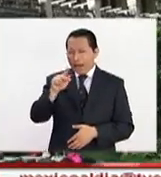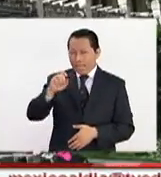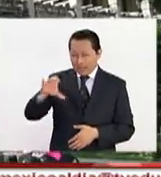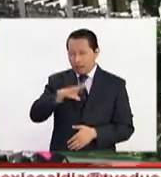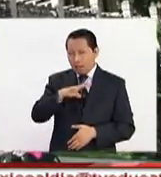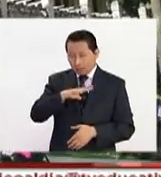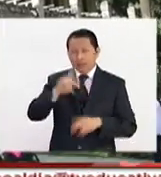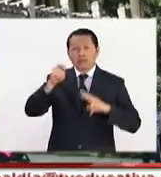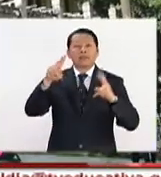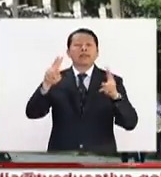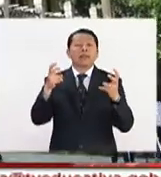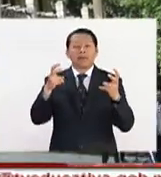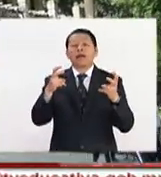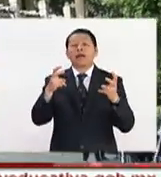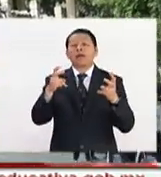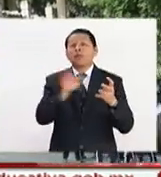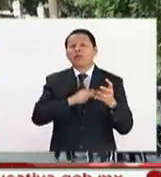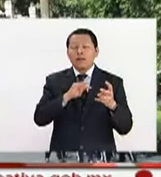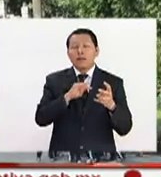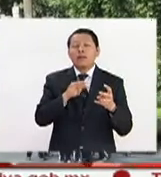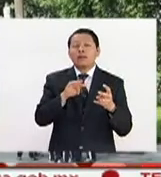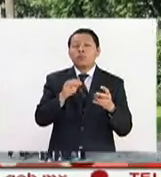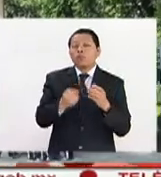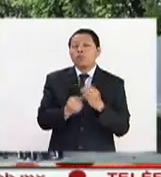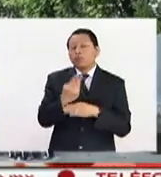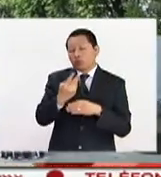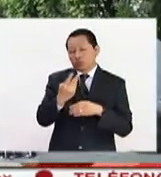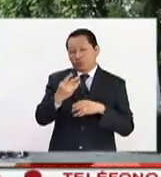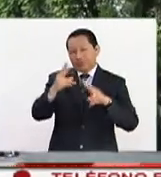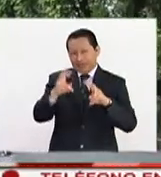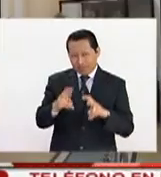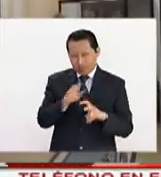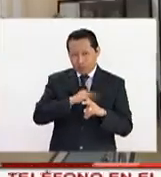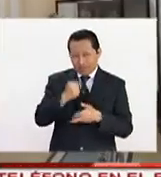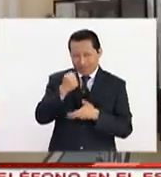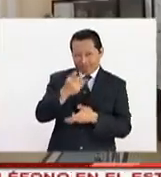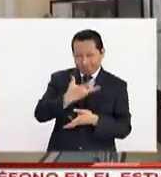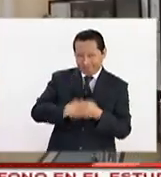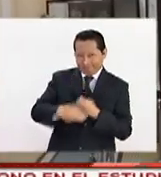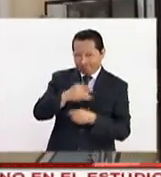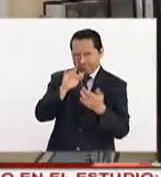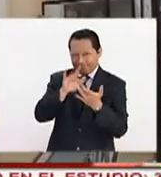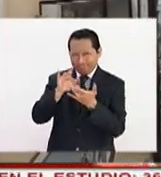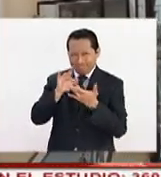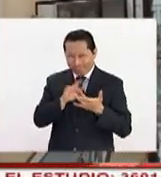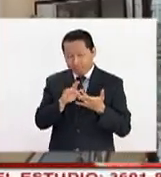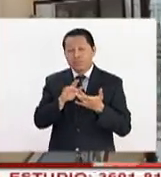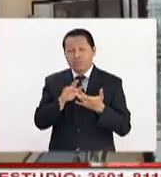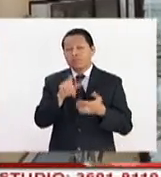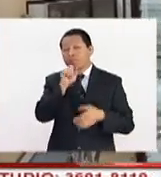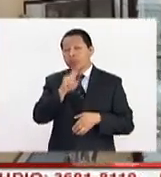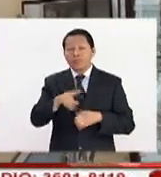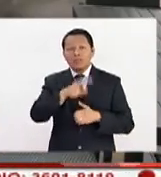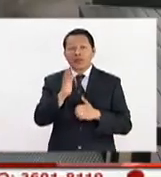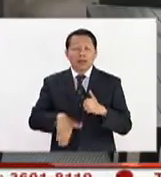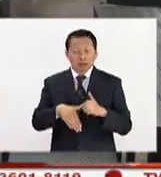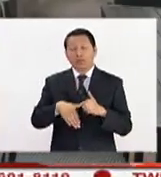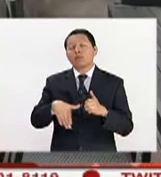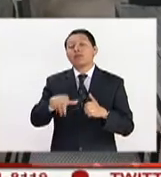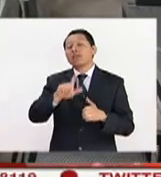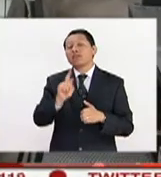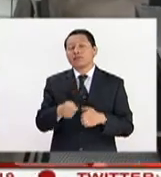Asia-Pacífico abordarán el tema Nuevos motores de comercio regional, inversión y conectividad. Al término de la jornada, el